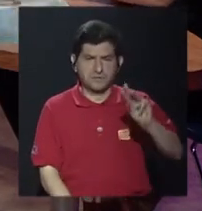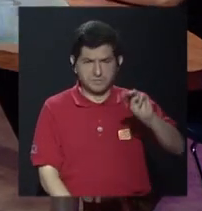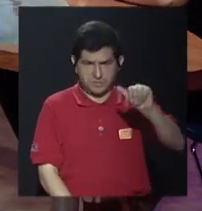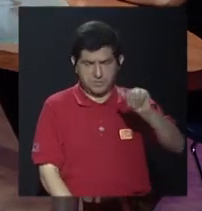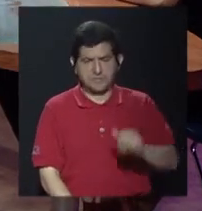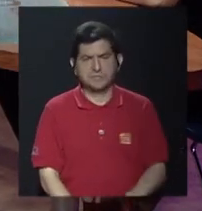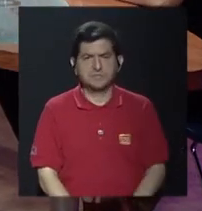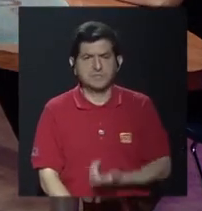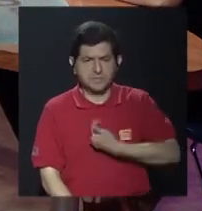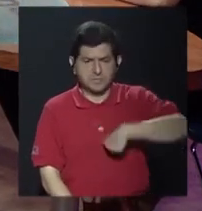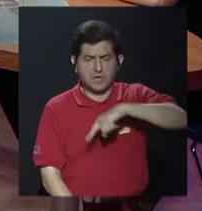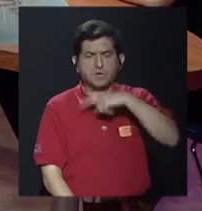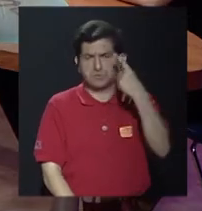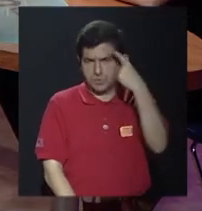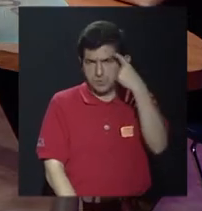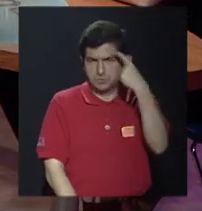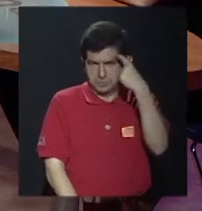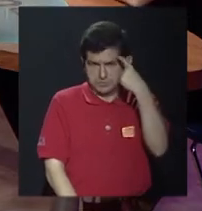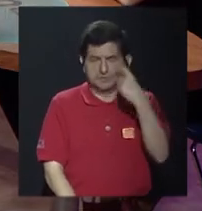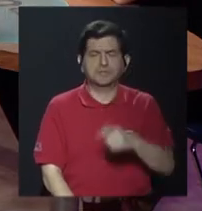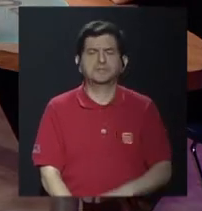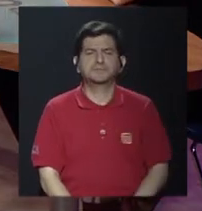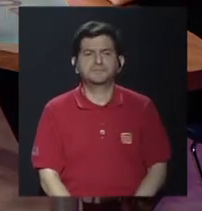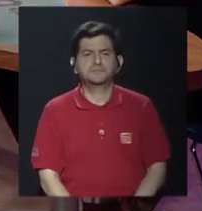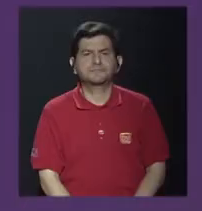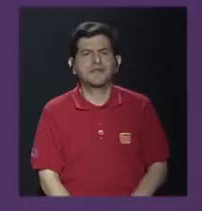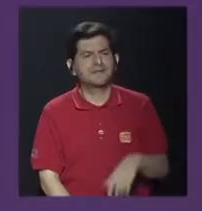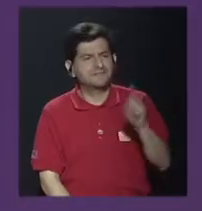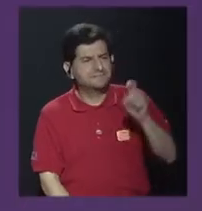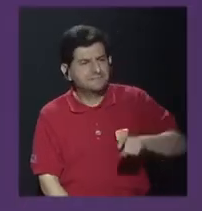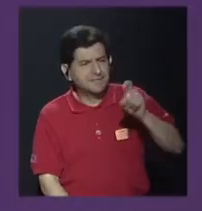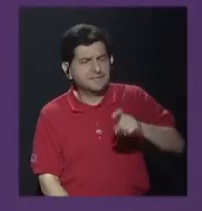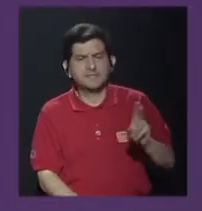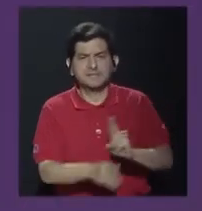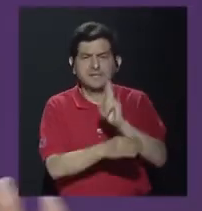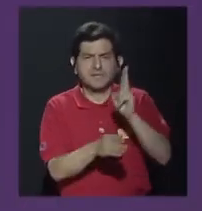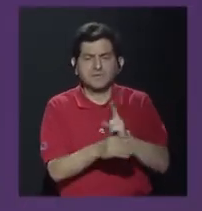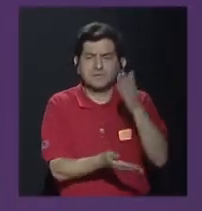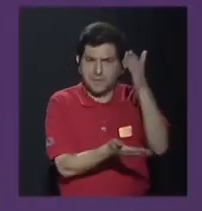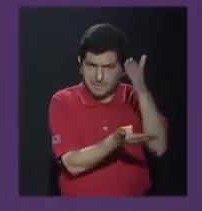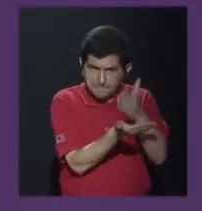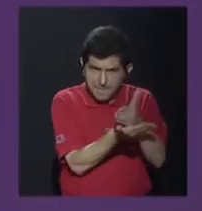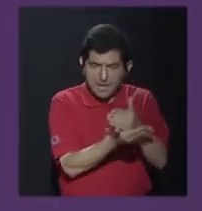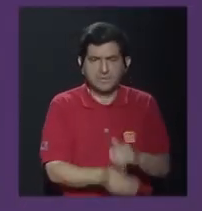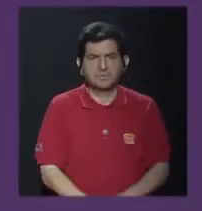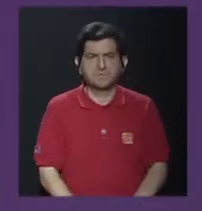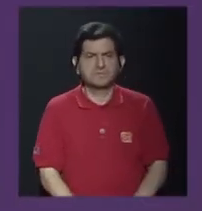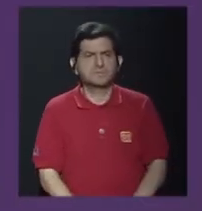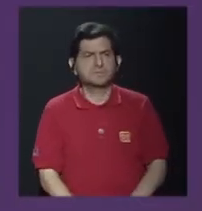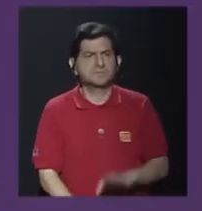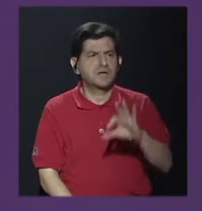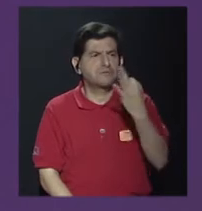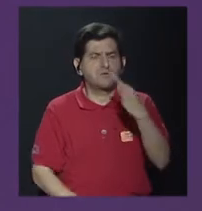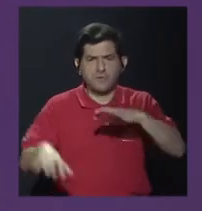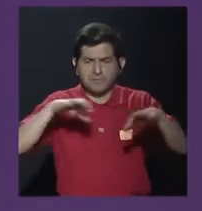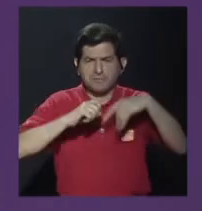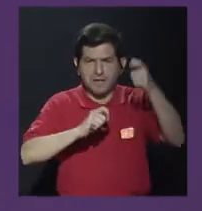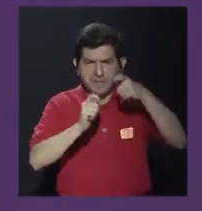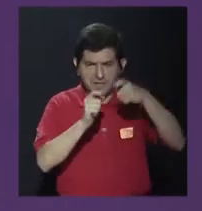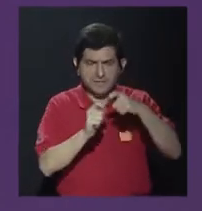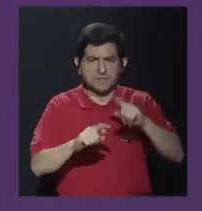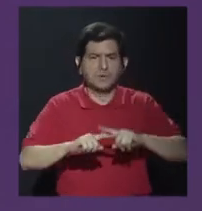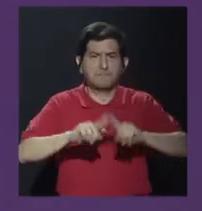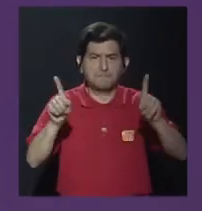pues consideramos eso, que había que usar la pausa y el encuentro como una acción concreta, pero también como